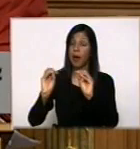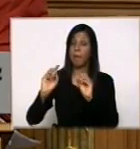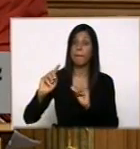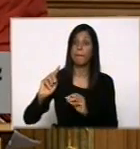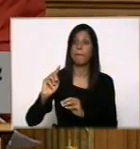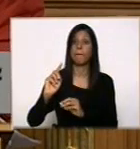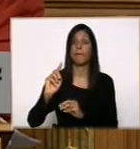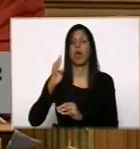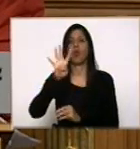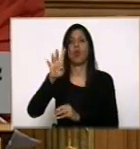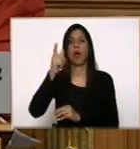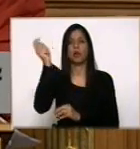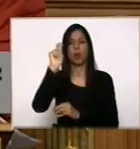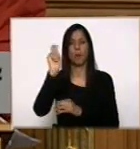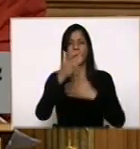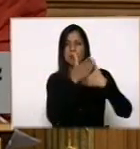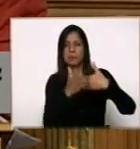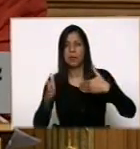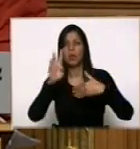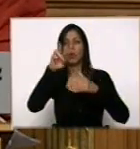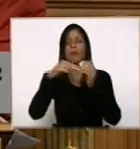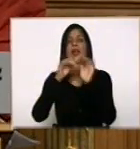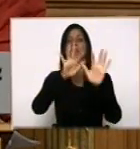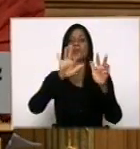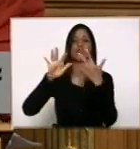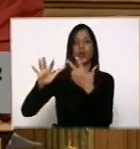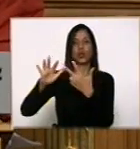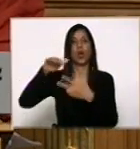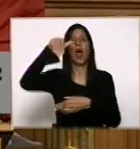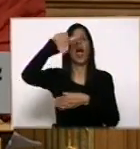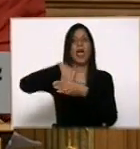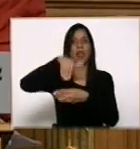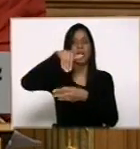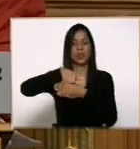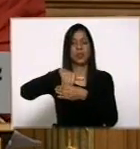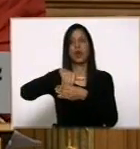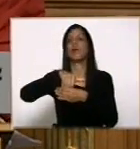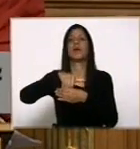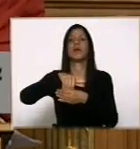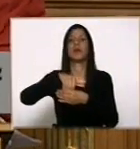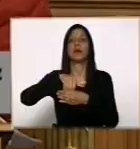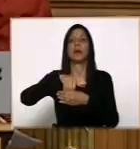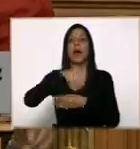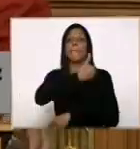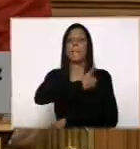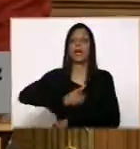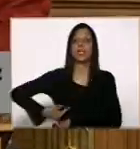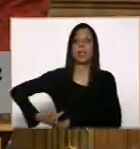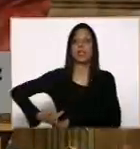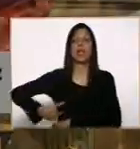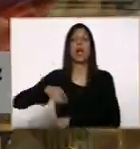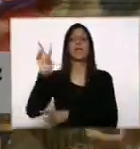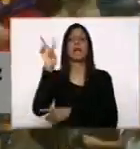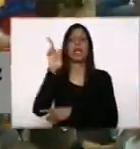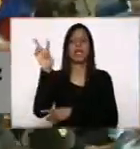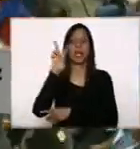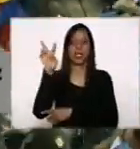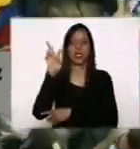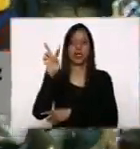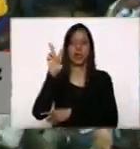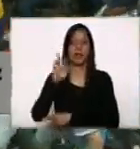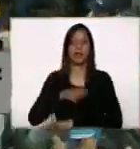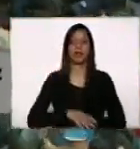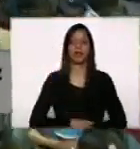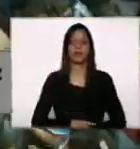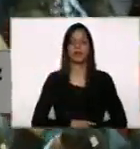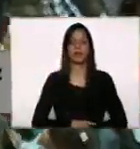primer cuatrimestre del año 2018 el proceso electoral para la escogencia de la presidencia de la República Bolivariana de